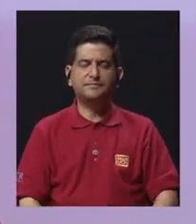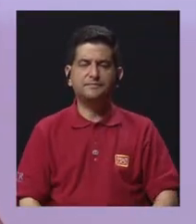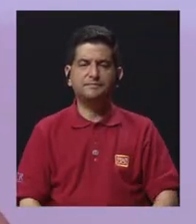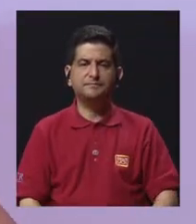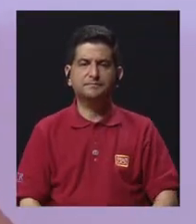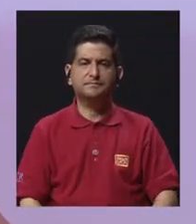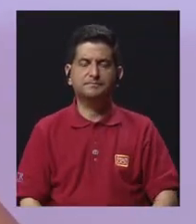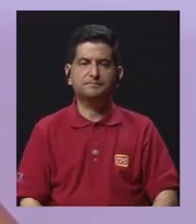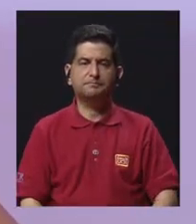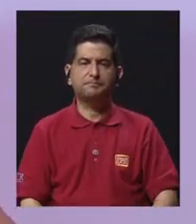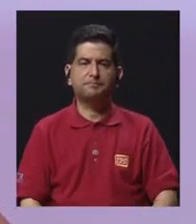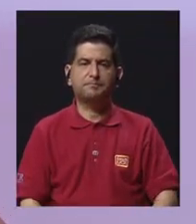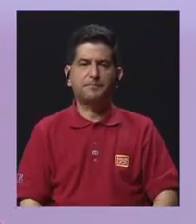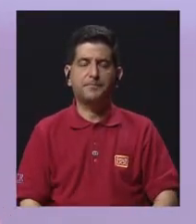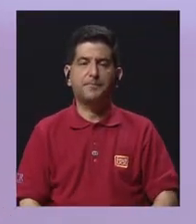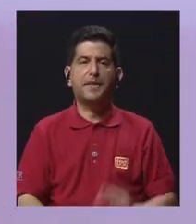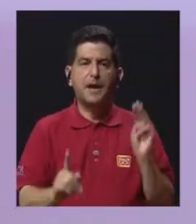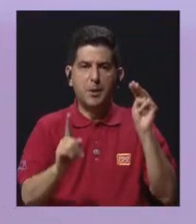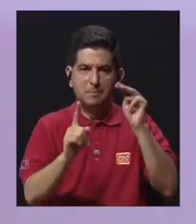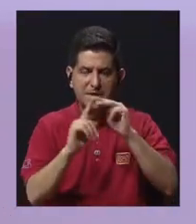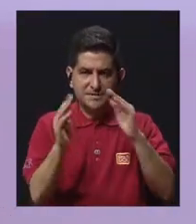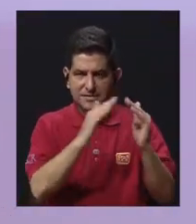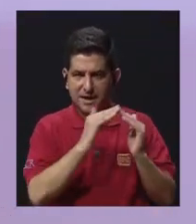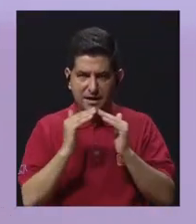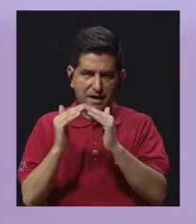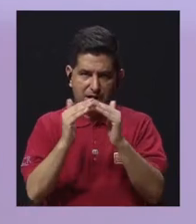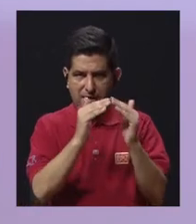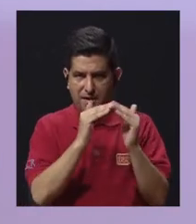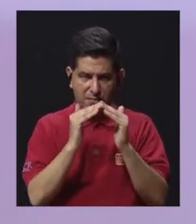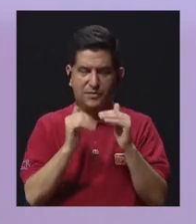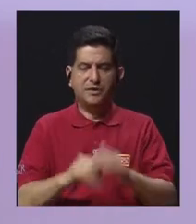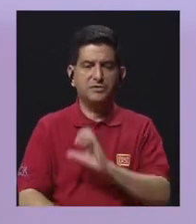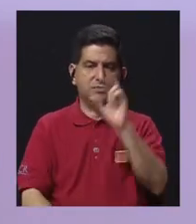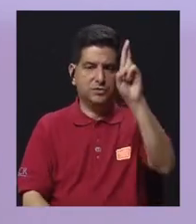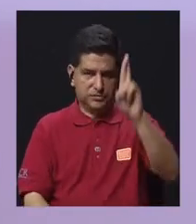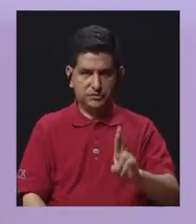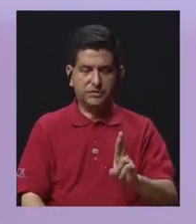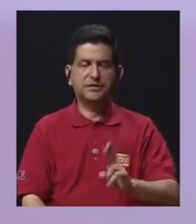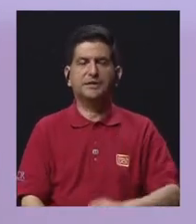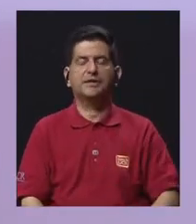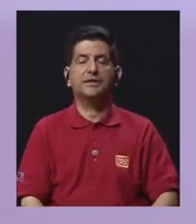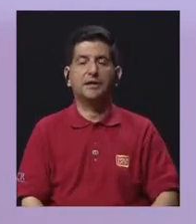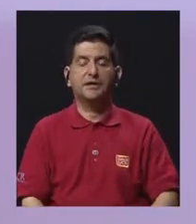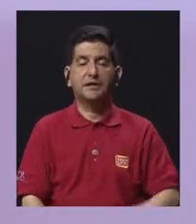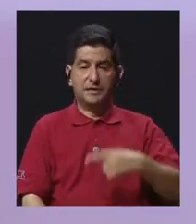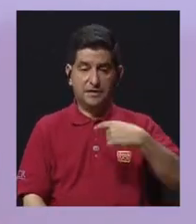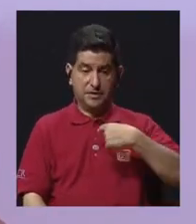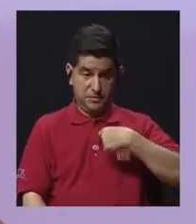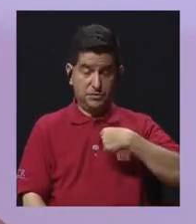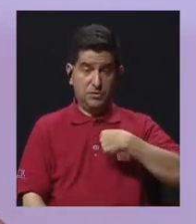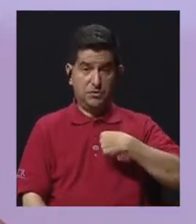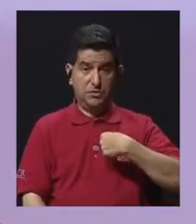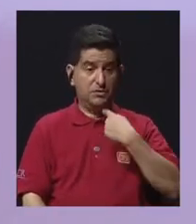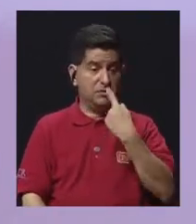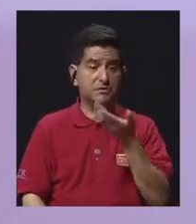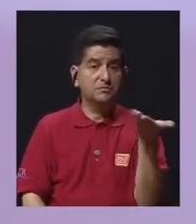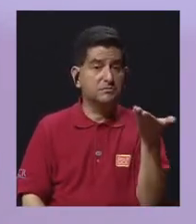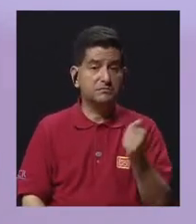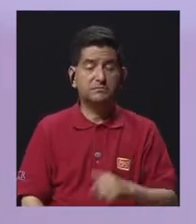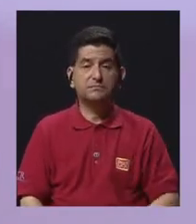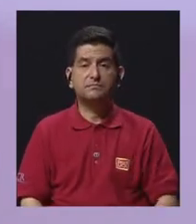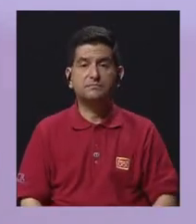Bueno, un mensaje para la población costarricense de mi parte sería,